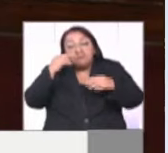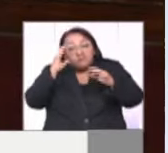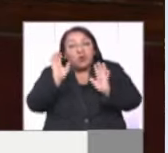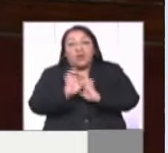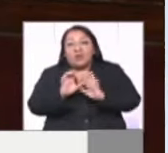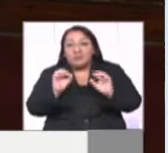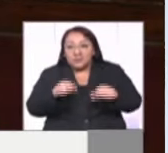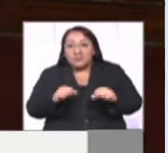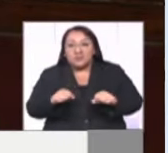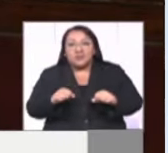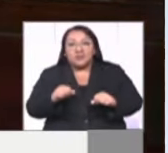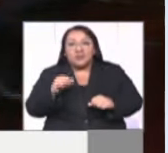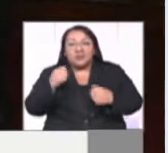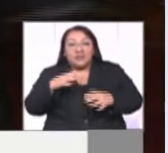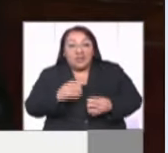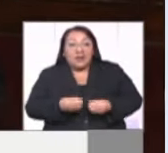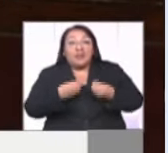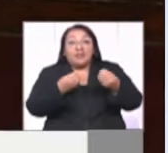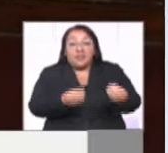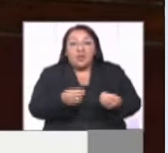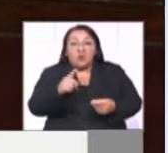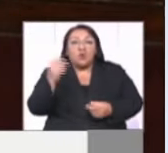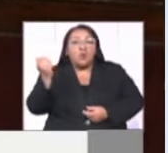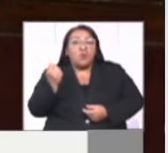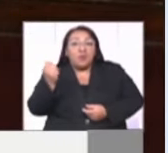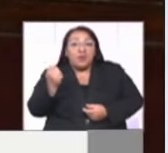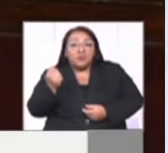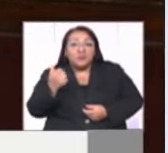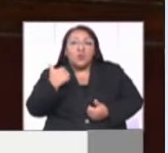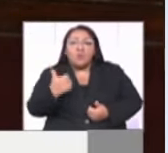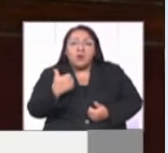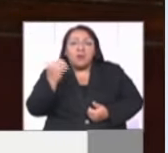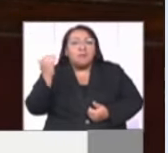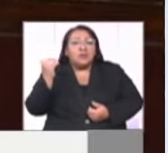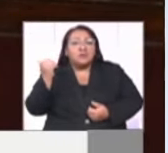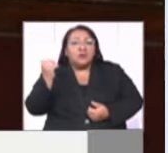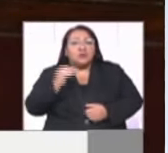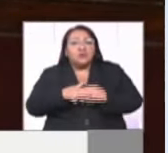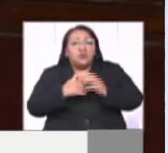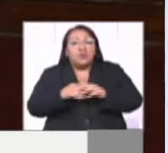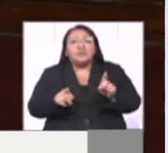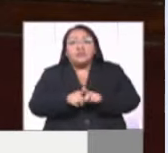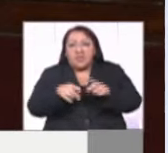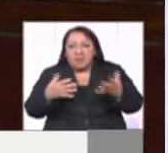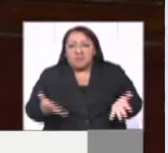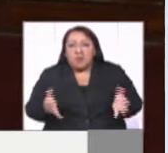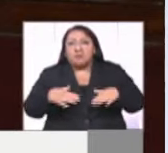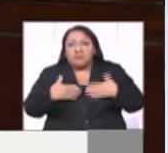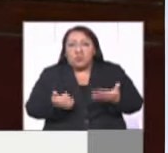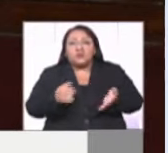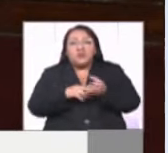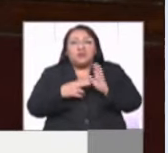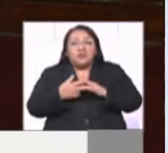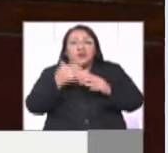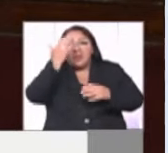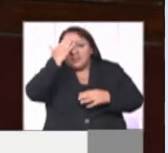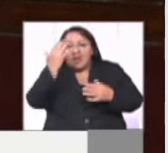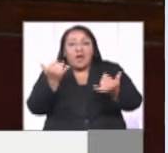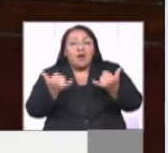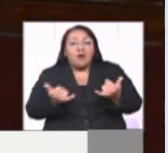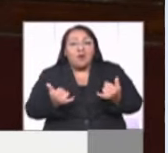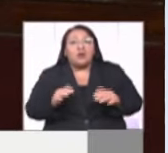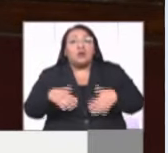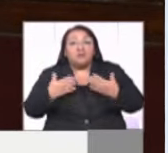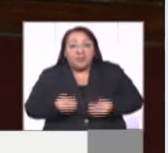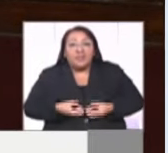hecho de que le va a dar una jubilación digna, también tiene que posibilitarle el día de hoy